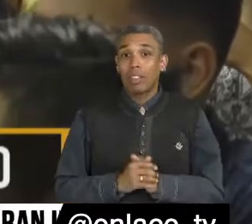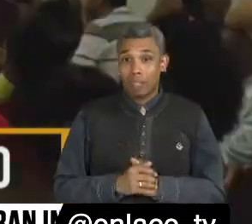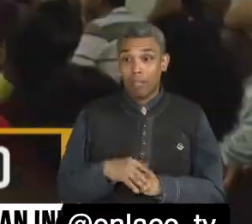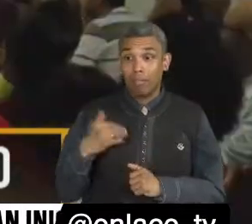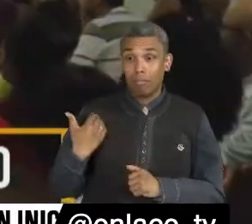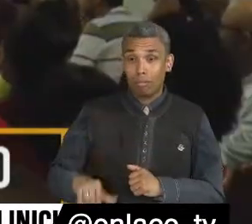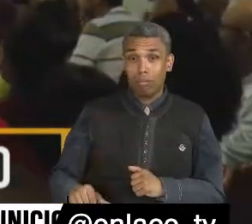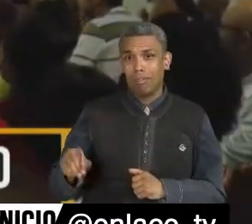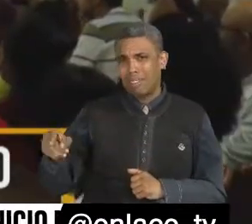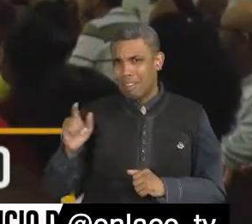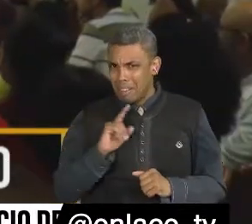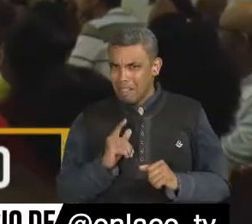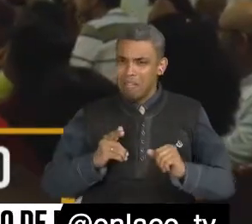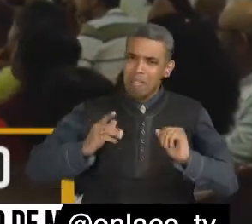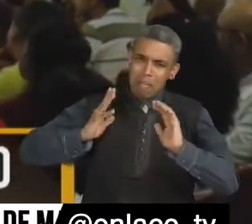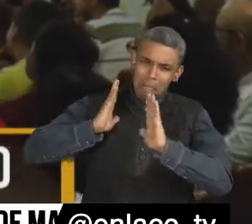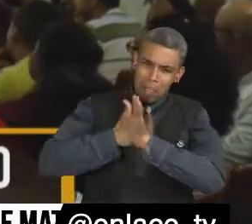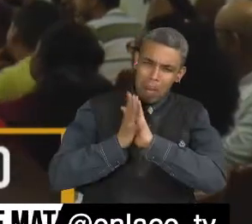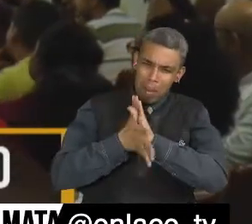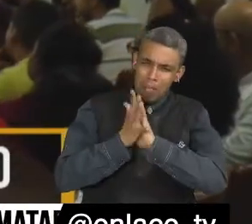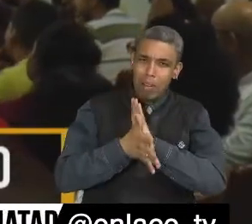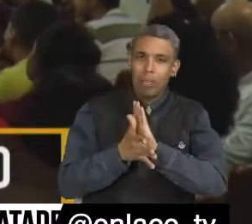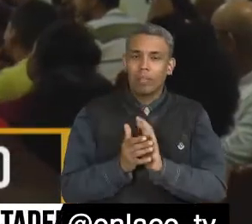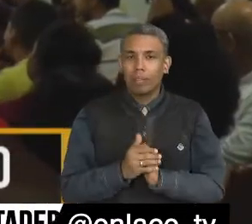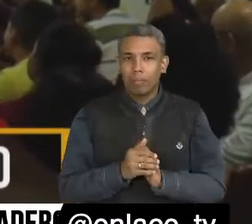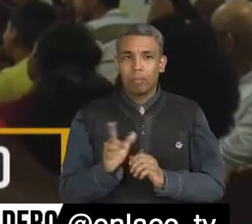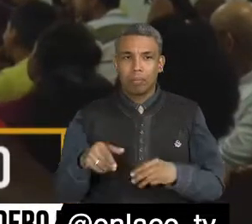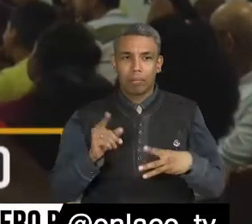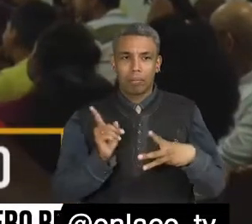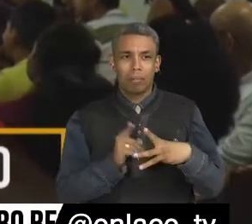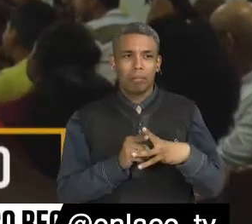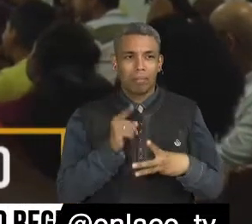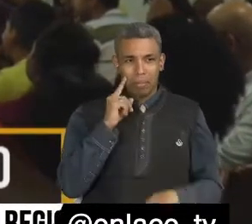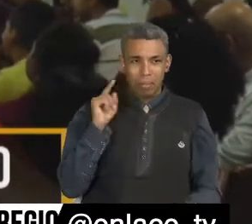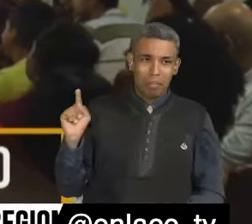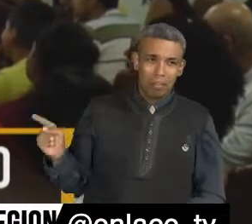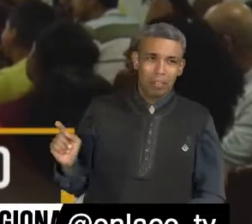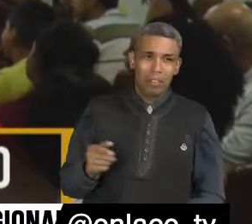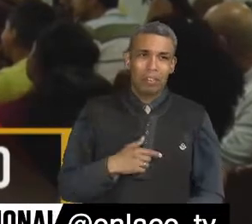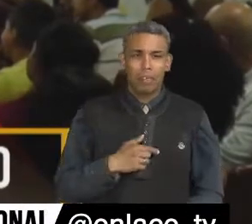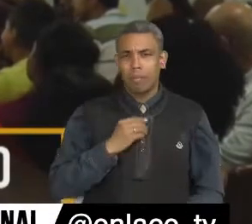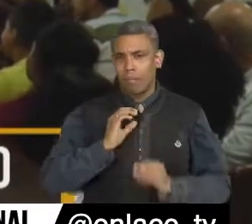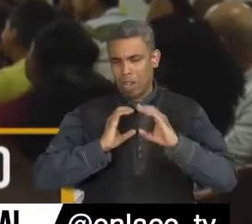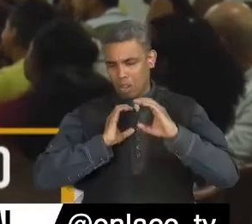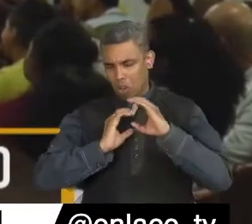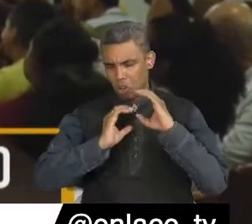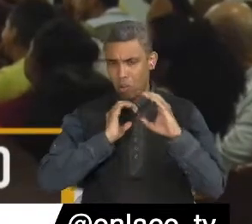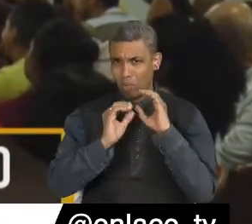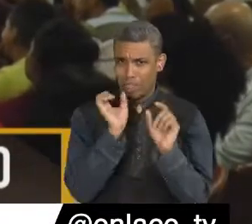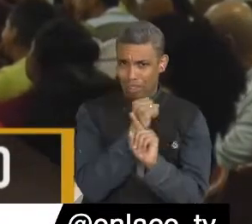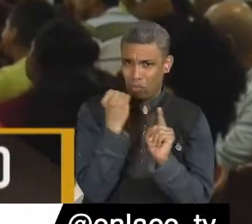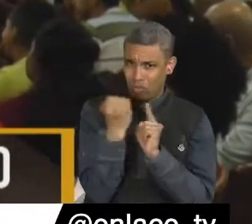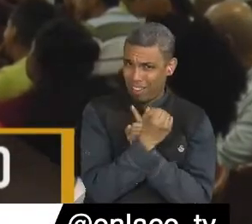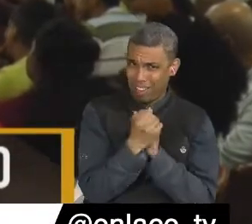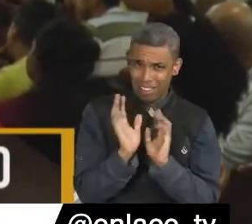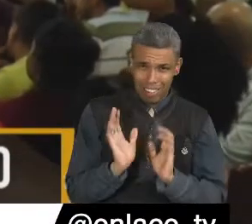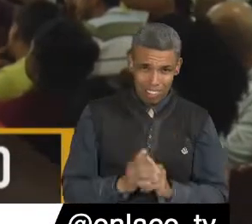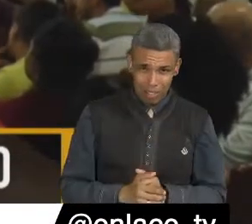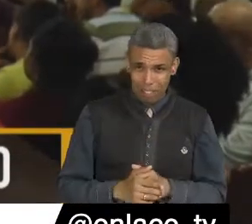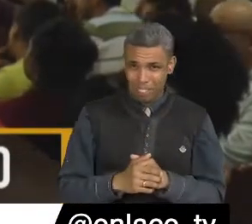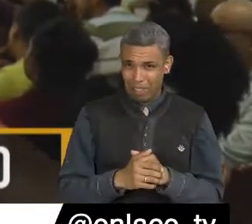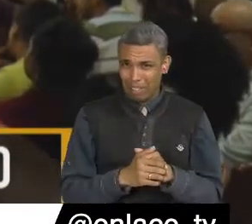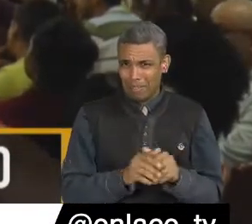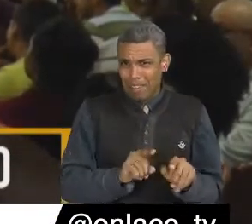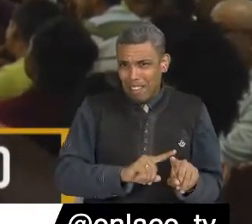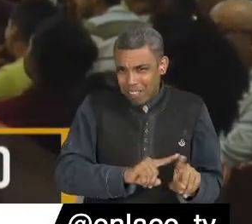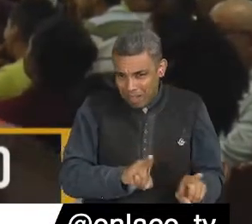Dita. Básicamente en que el ejercicio periodístico y profesional de la comunicación tiene que ser diverso y cómo los